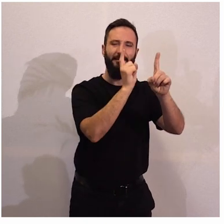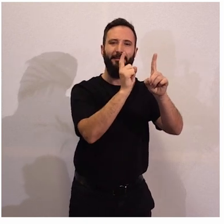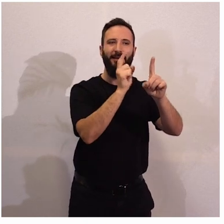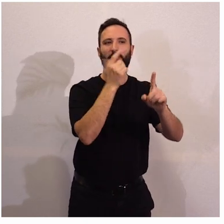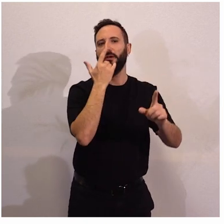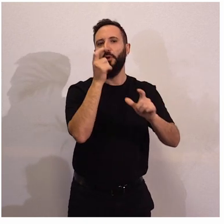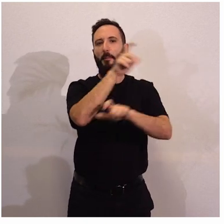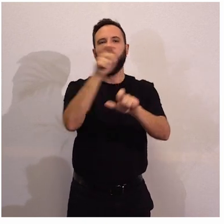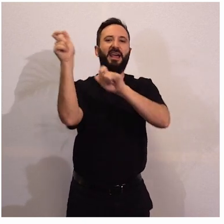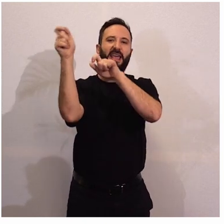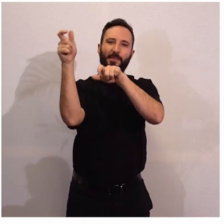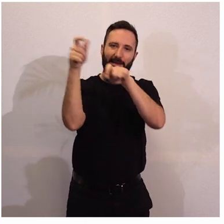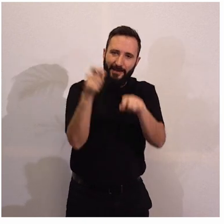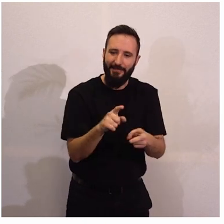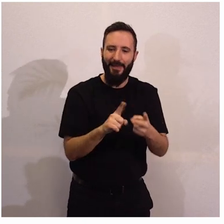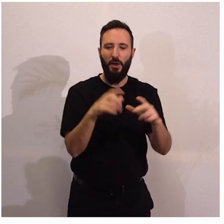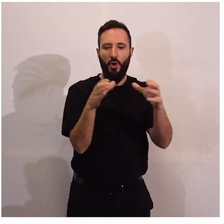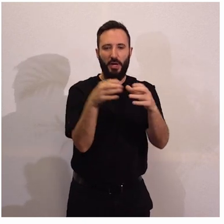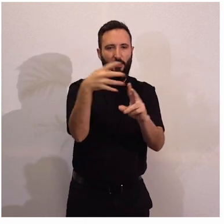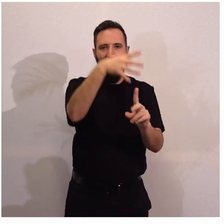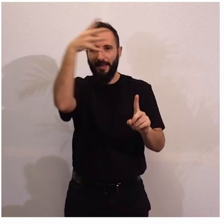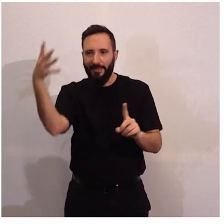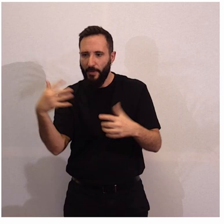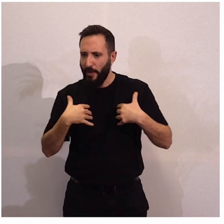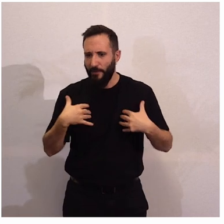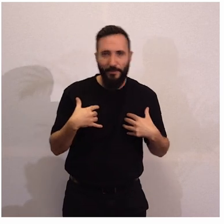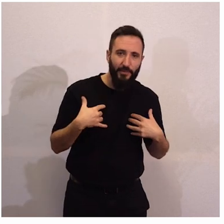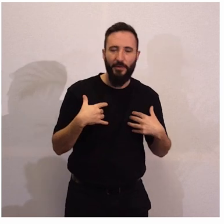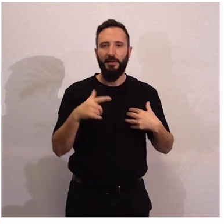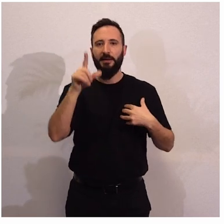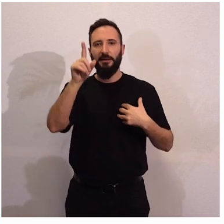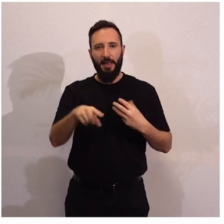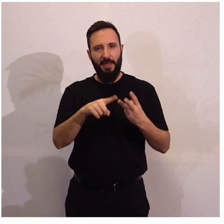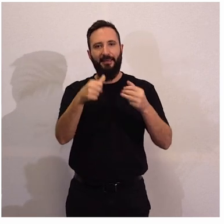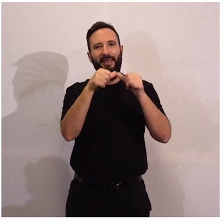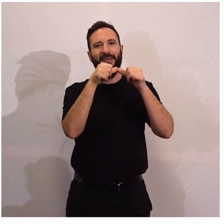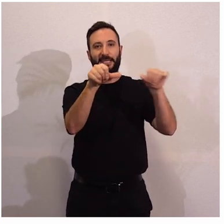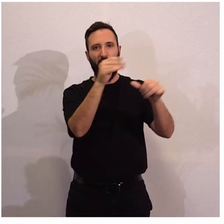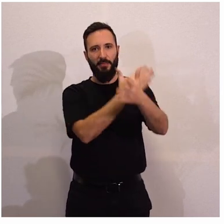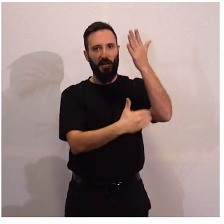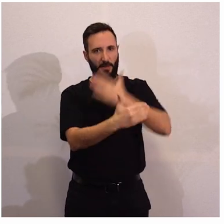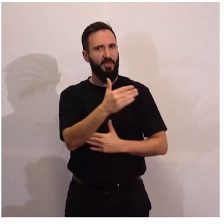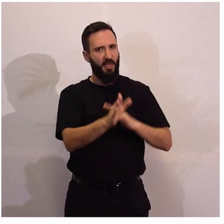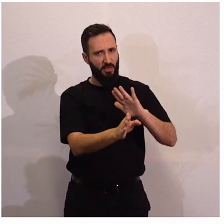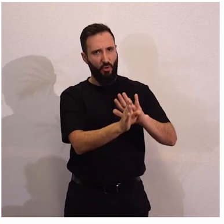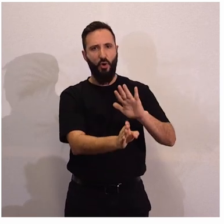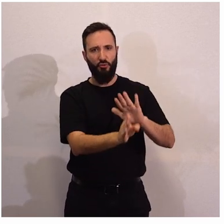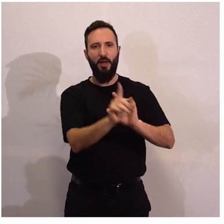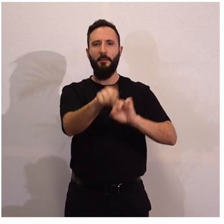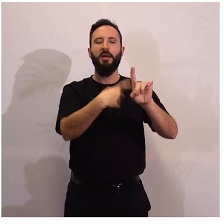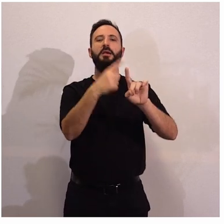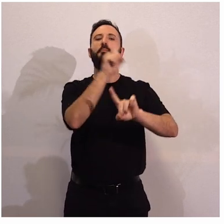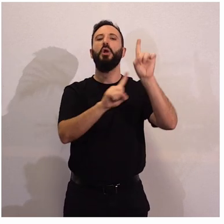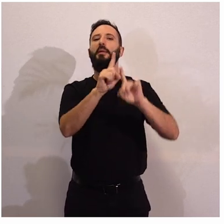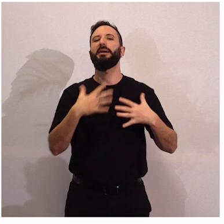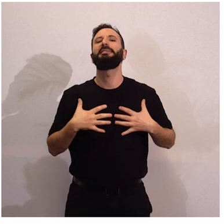con inmigrantes, con colectivos LGTB, todavía con el estigma de la discapacidad y de los problemas de salud